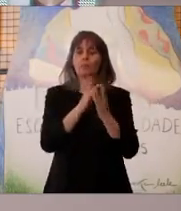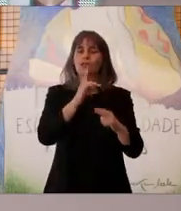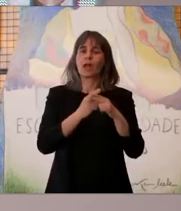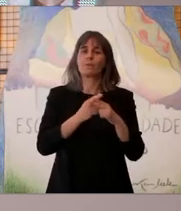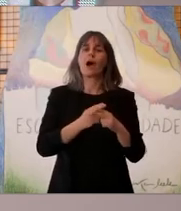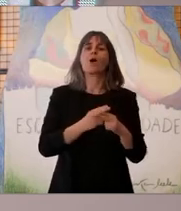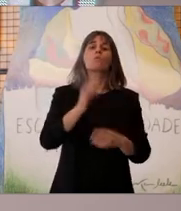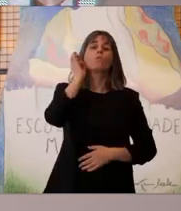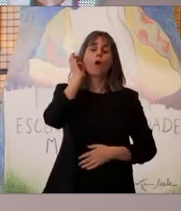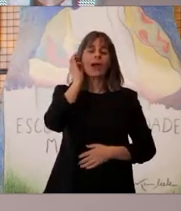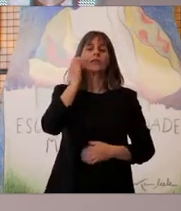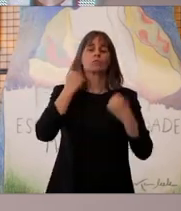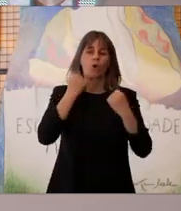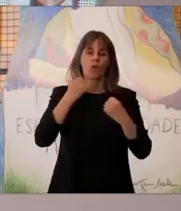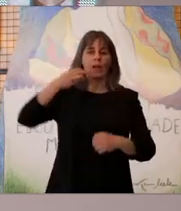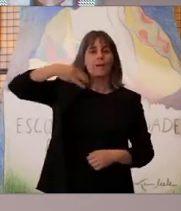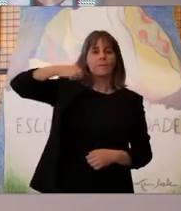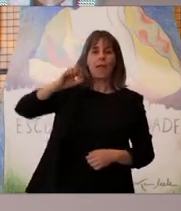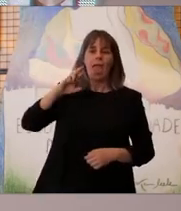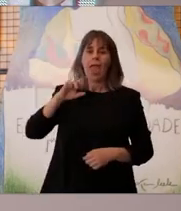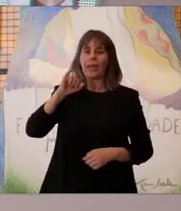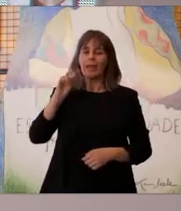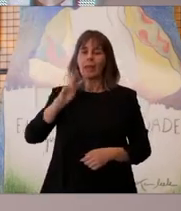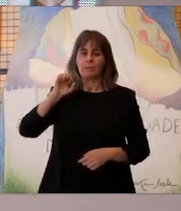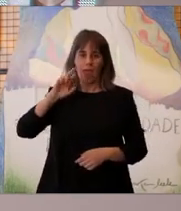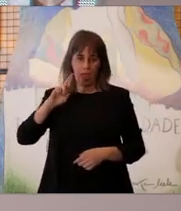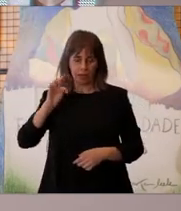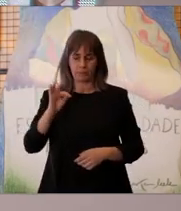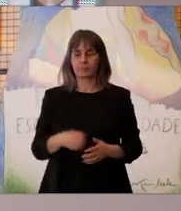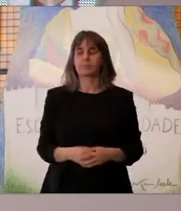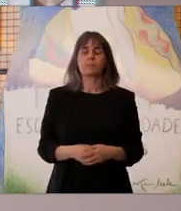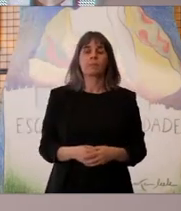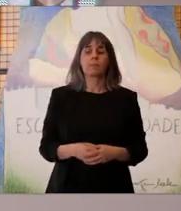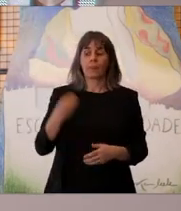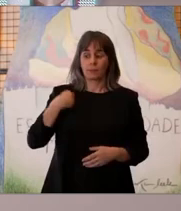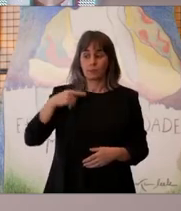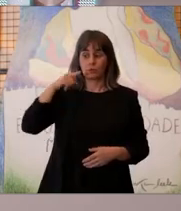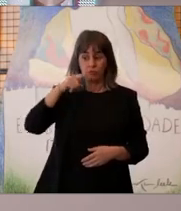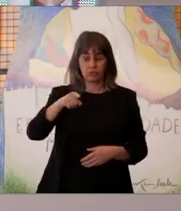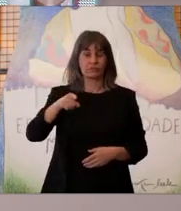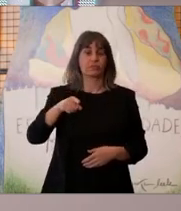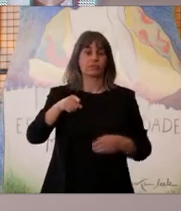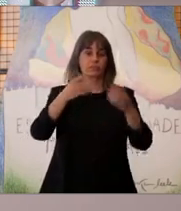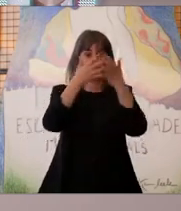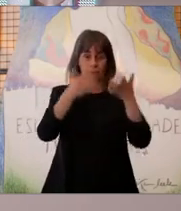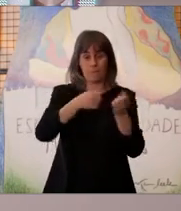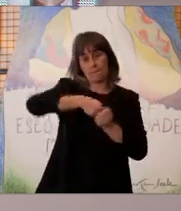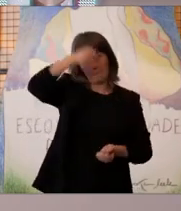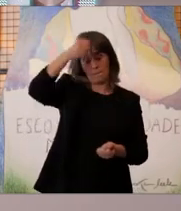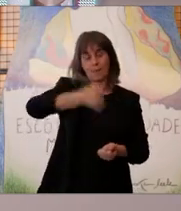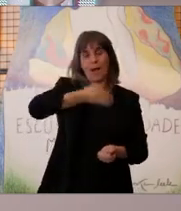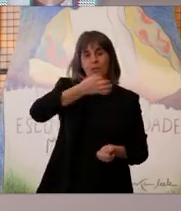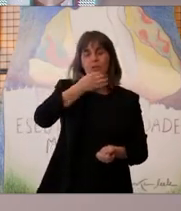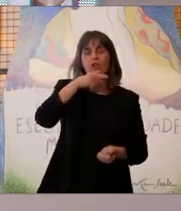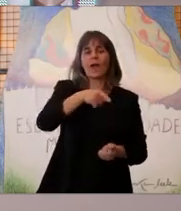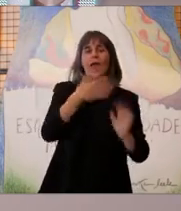meriver el manifiesto que lo que viene a explicarnos es como opera el patriarcado para alejar a las mujeres de